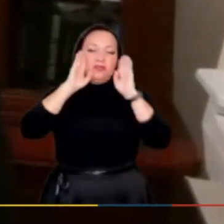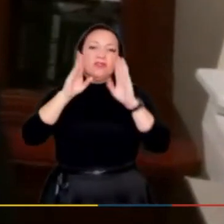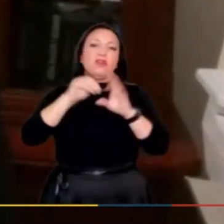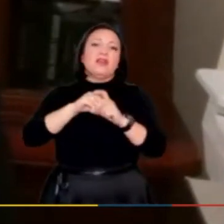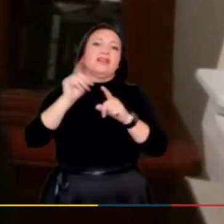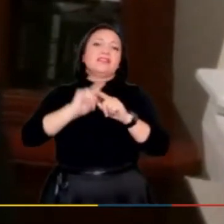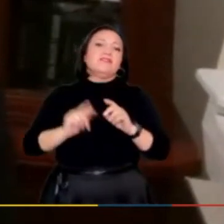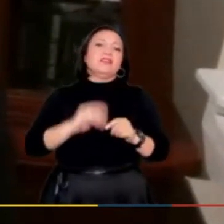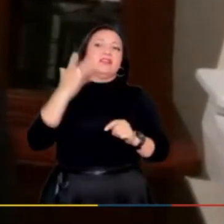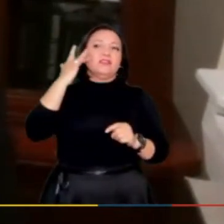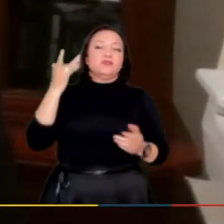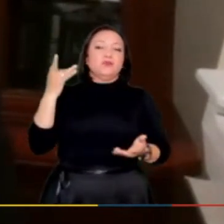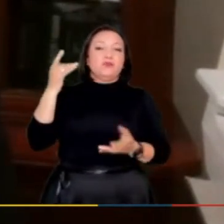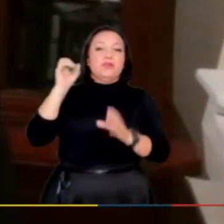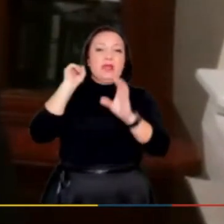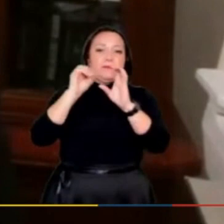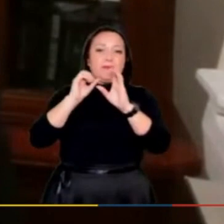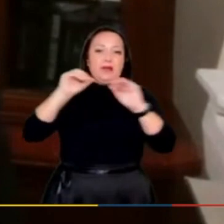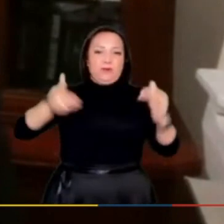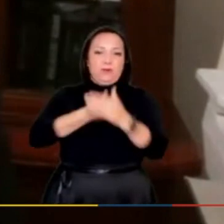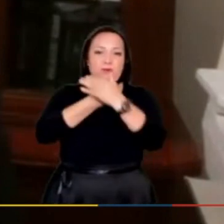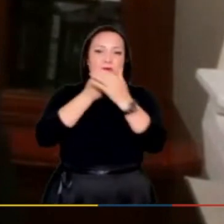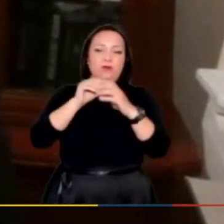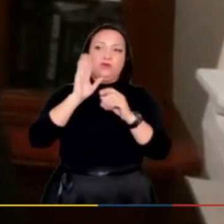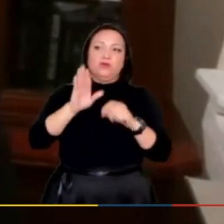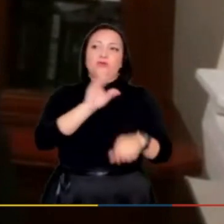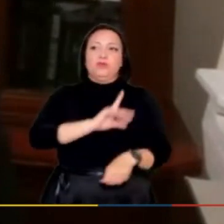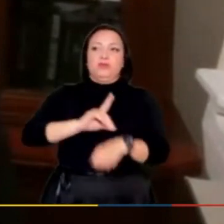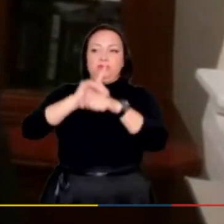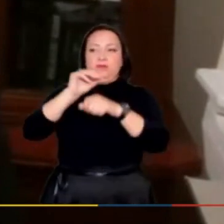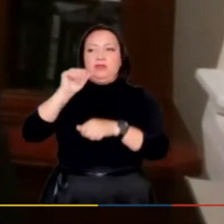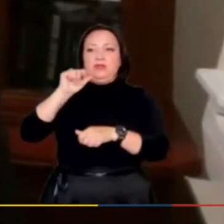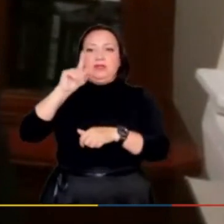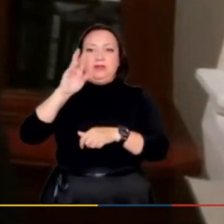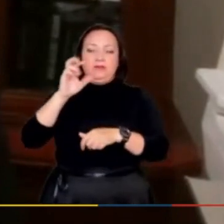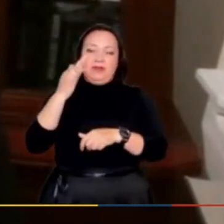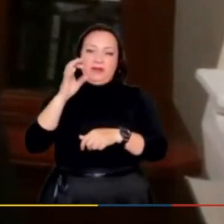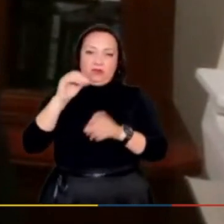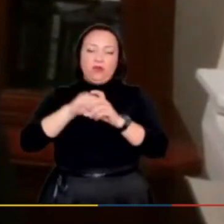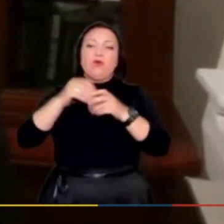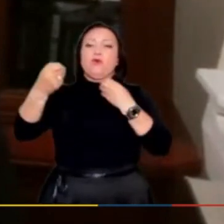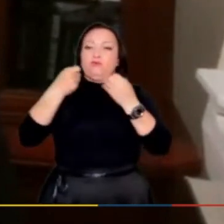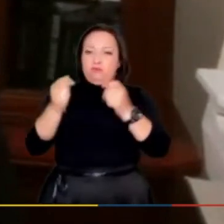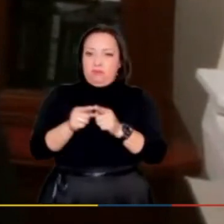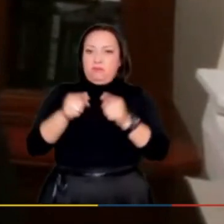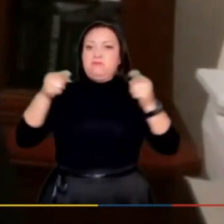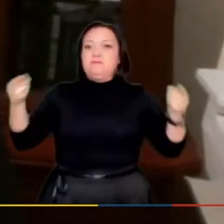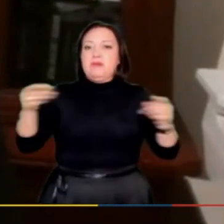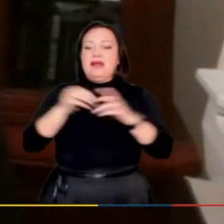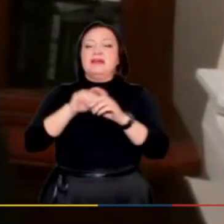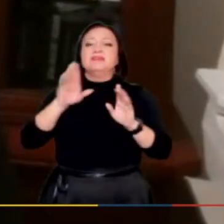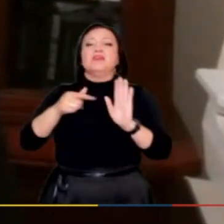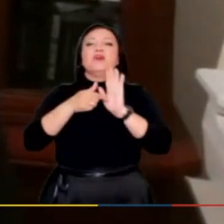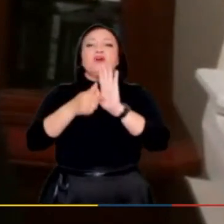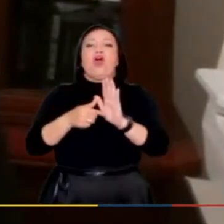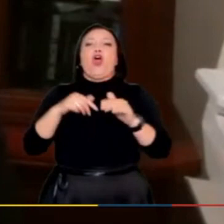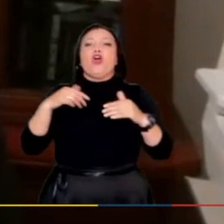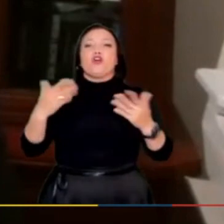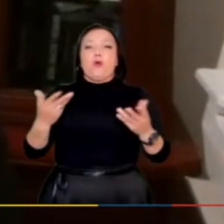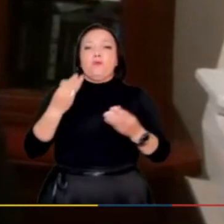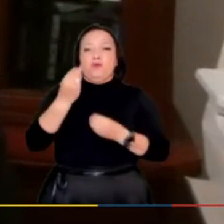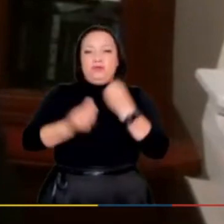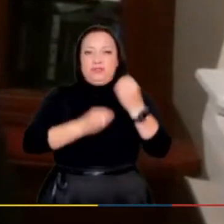participación del Banco de la República, del doctor Alberto, que nos puede ilustrar sobre la forma como se llevan a